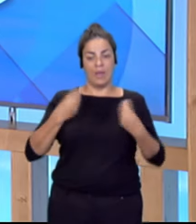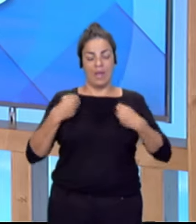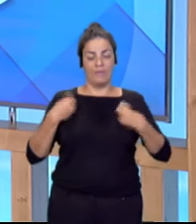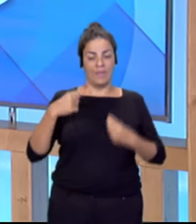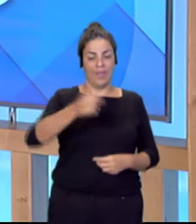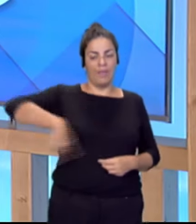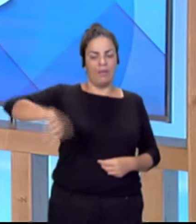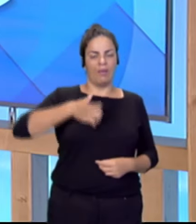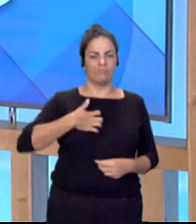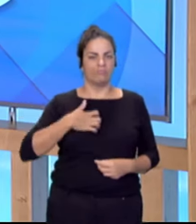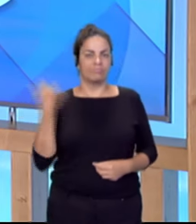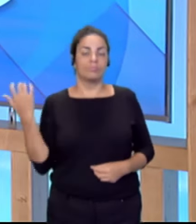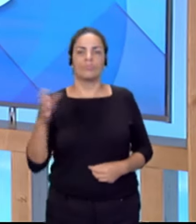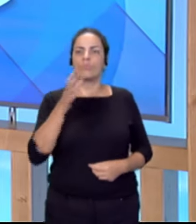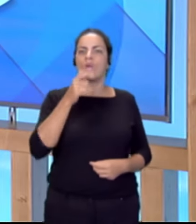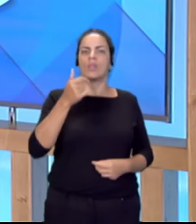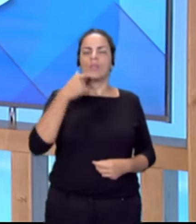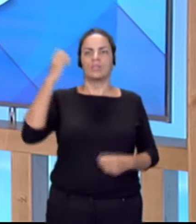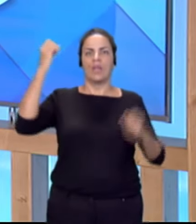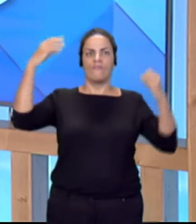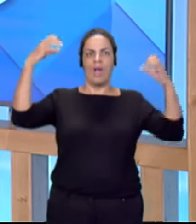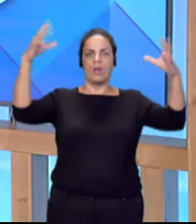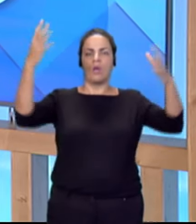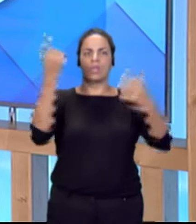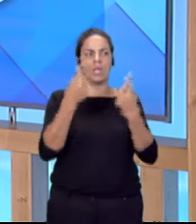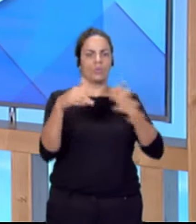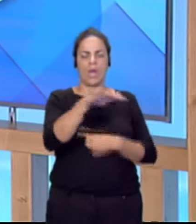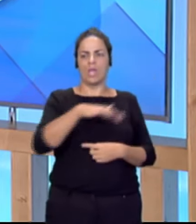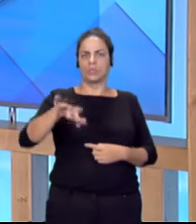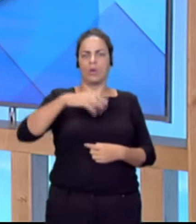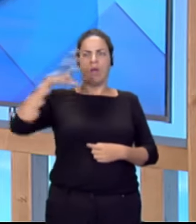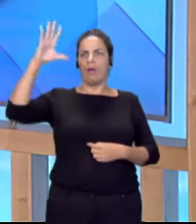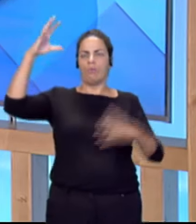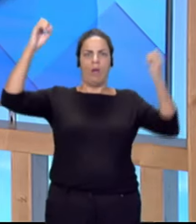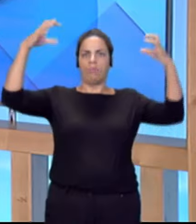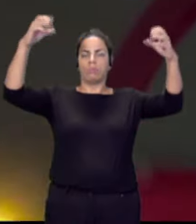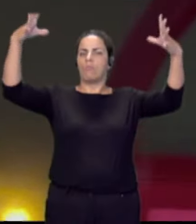dicen que apagan las farolas en distintas zonas de la ciudad.